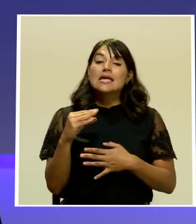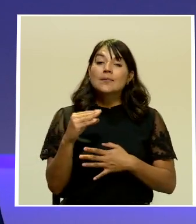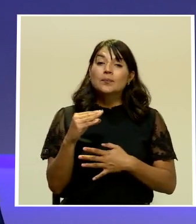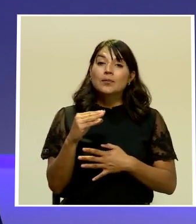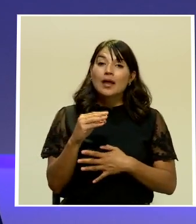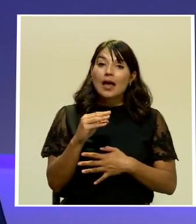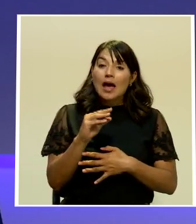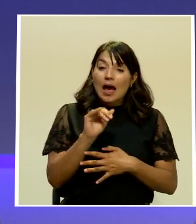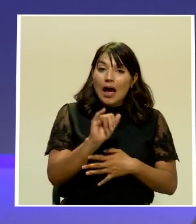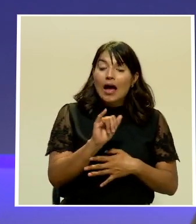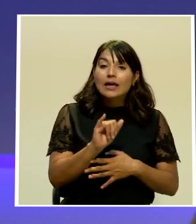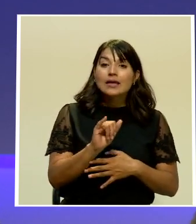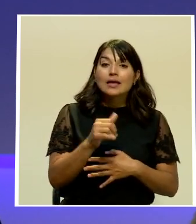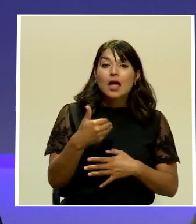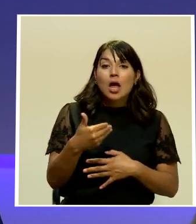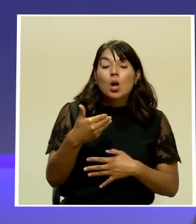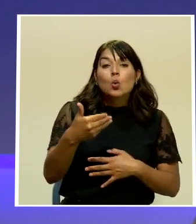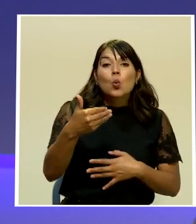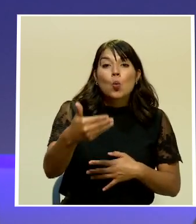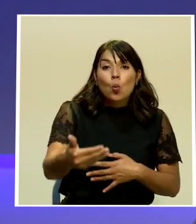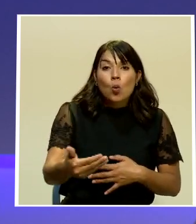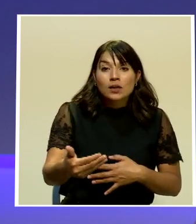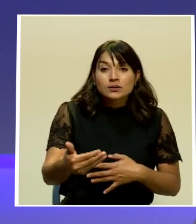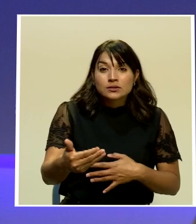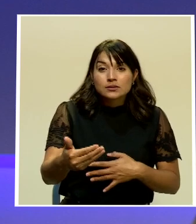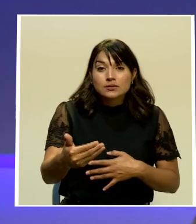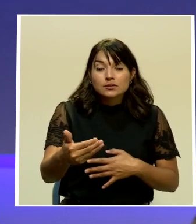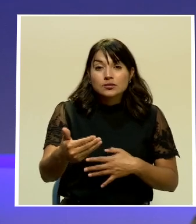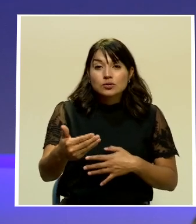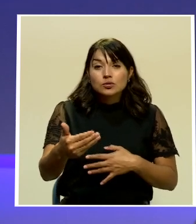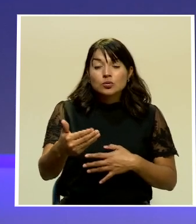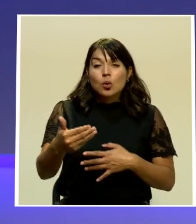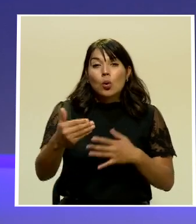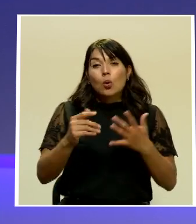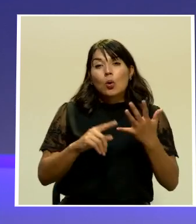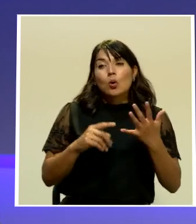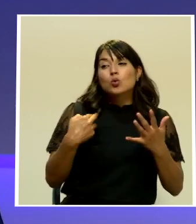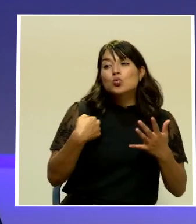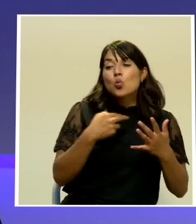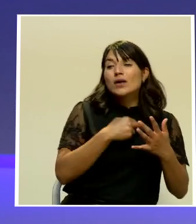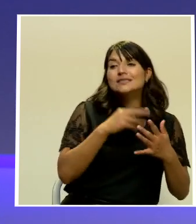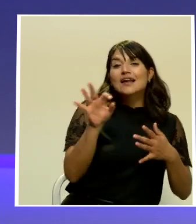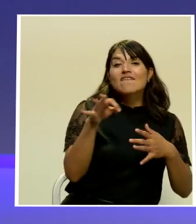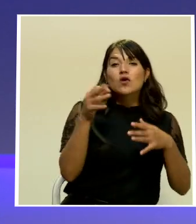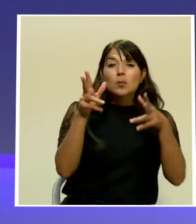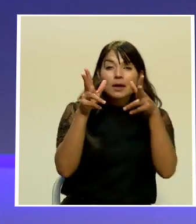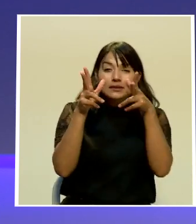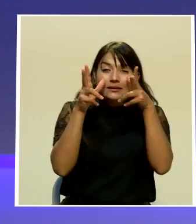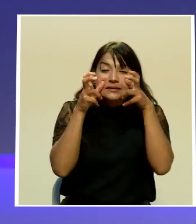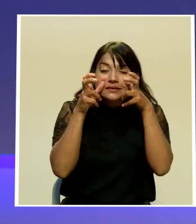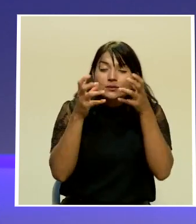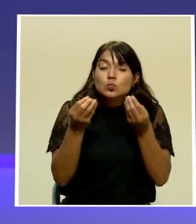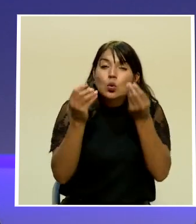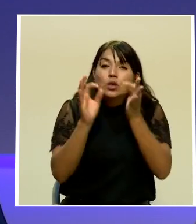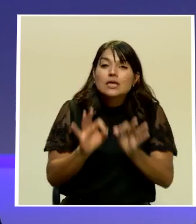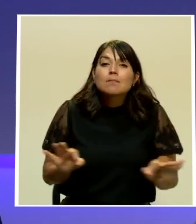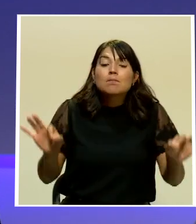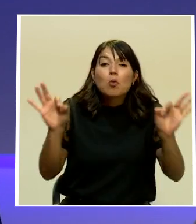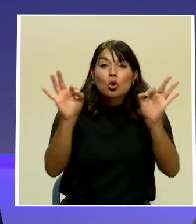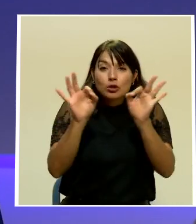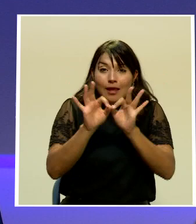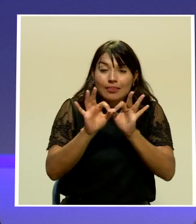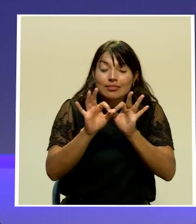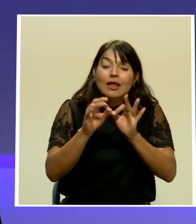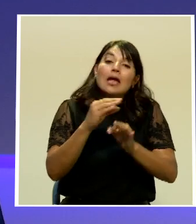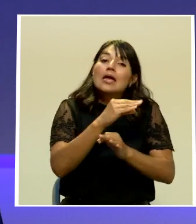ahí, es donde la mirada se vuelve clave y se vuelve subjetividad pura. Ahí